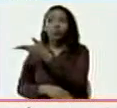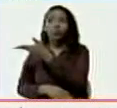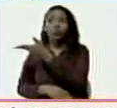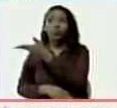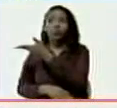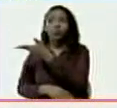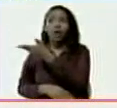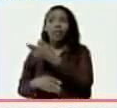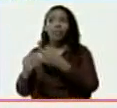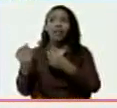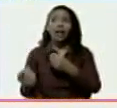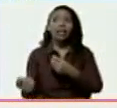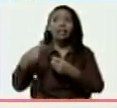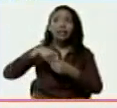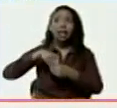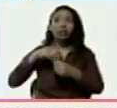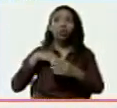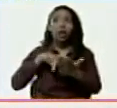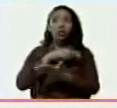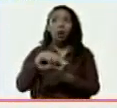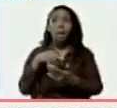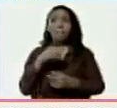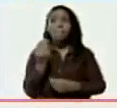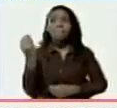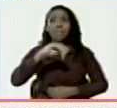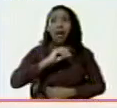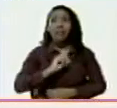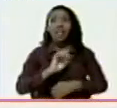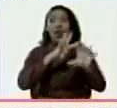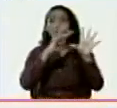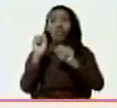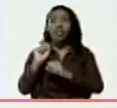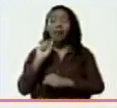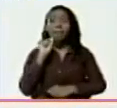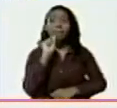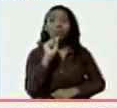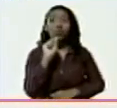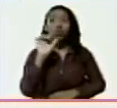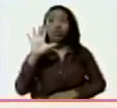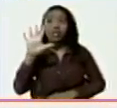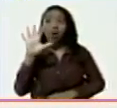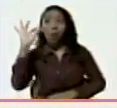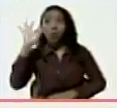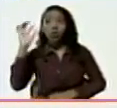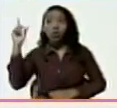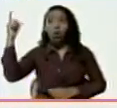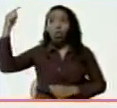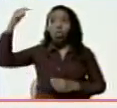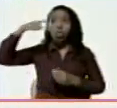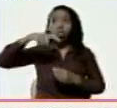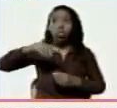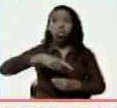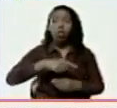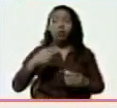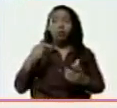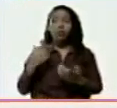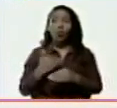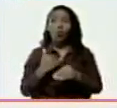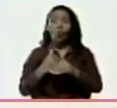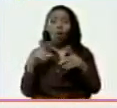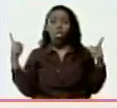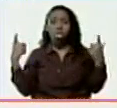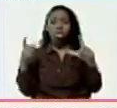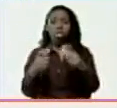nacional de más del 90 punto cinco por ciento de los ingresos ellos lo han declarado